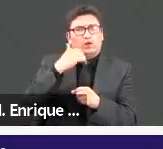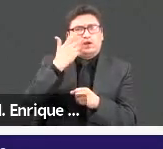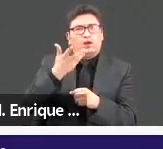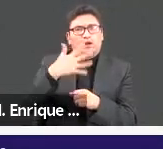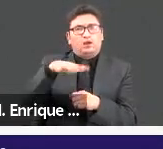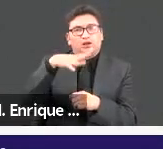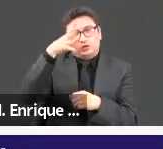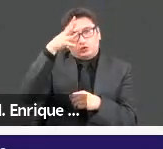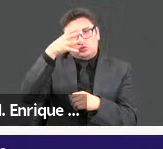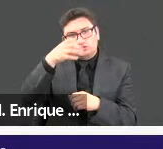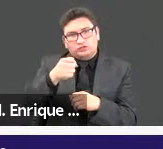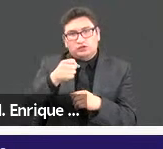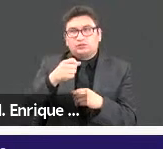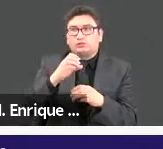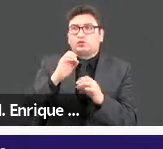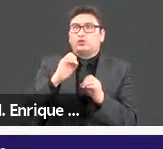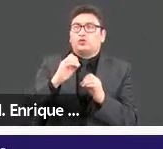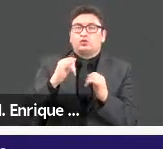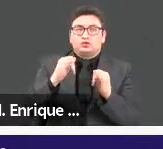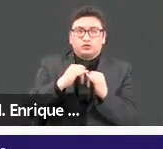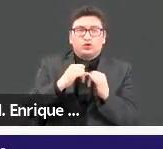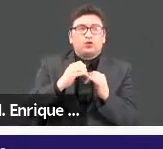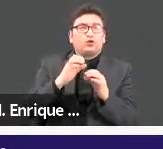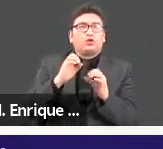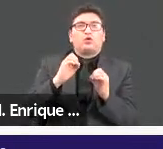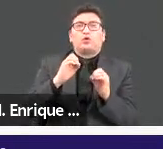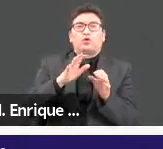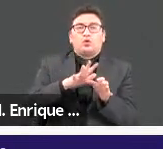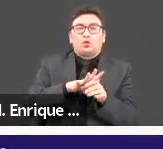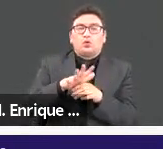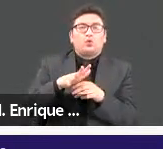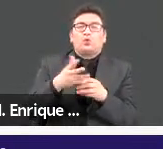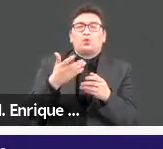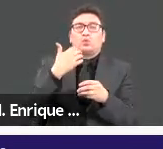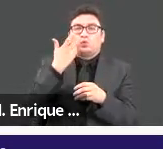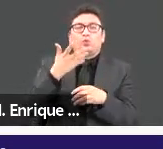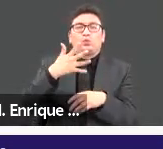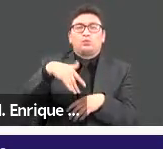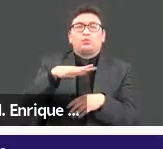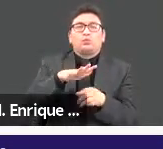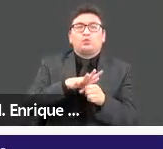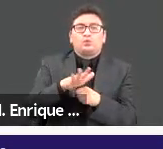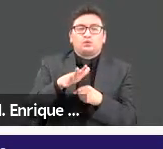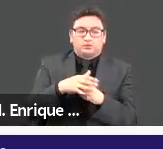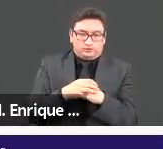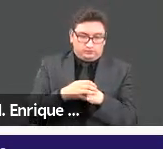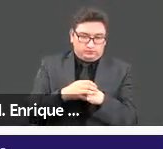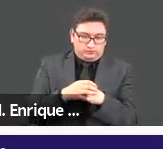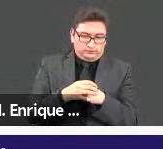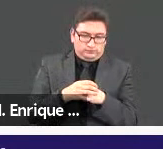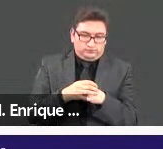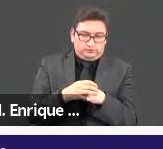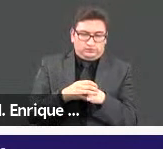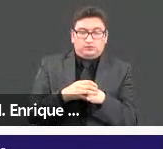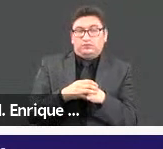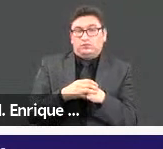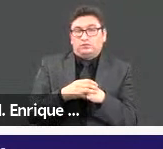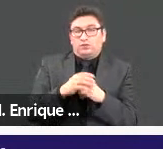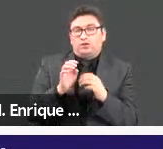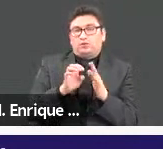de derecho o institución sobre la cual vamos a realizar la búsqueda. Y determinamos que va a